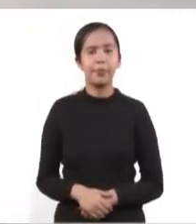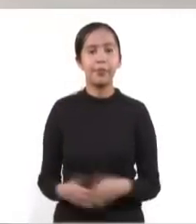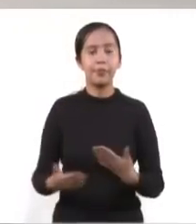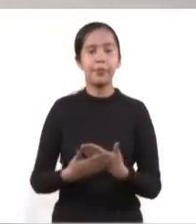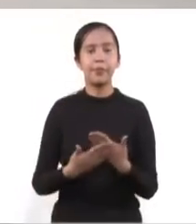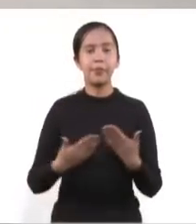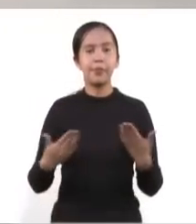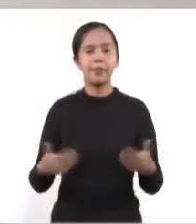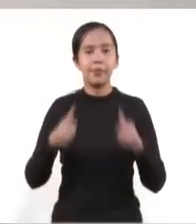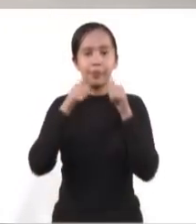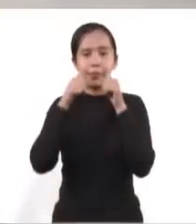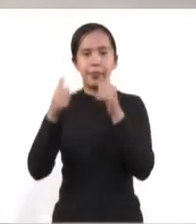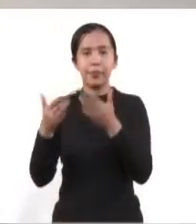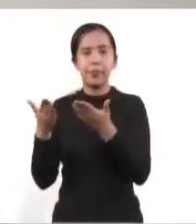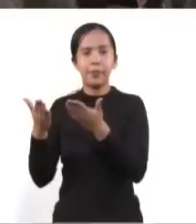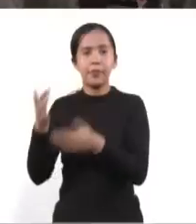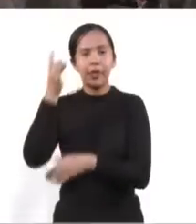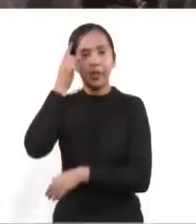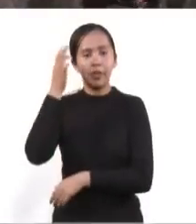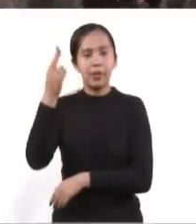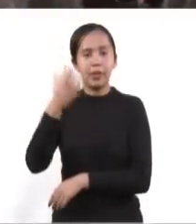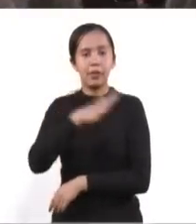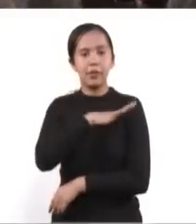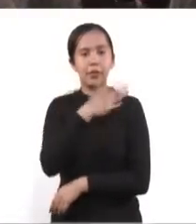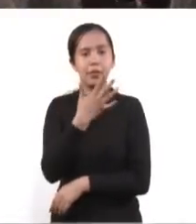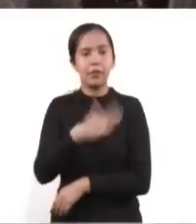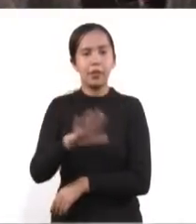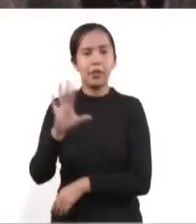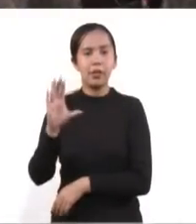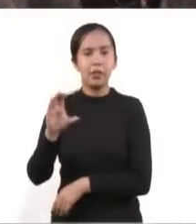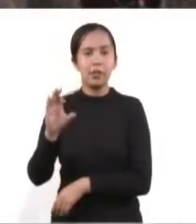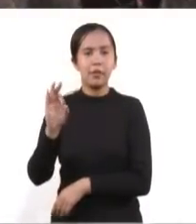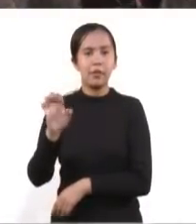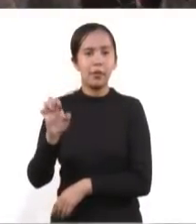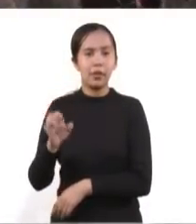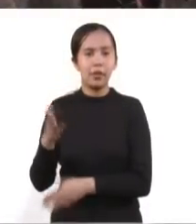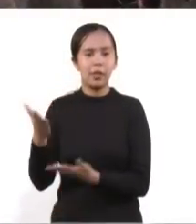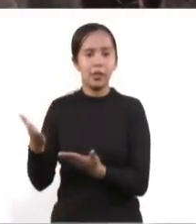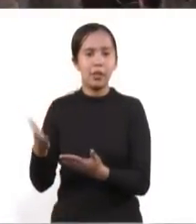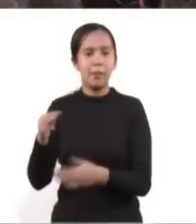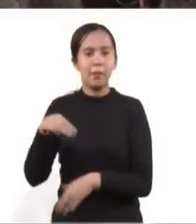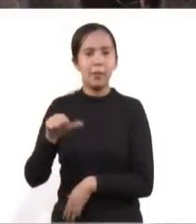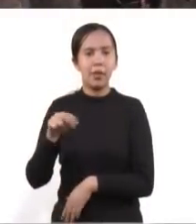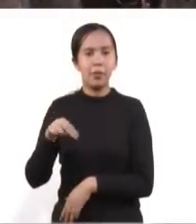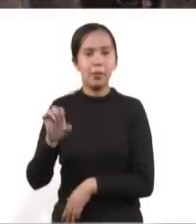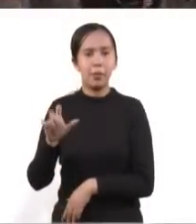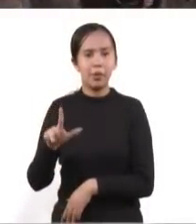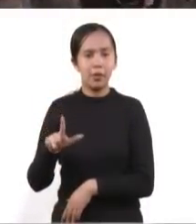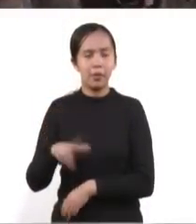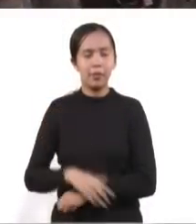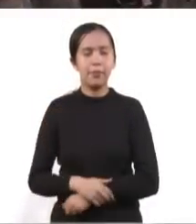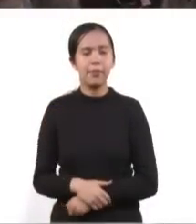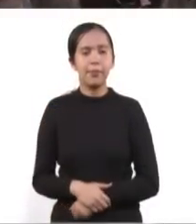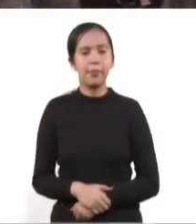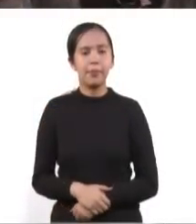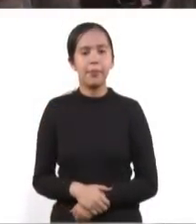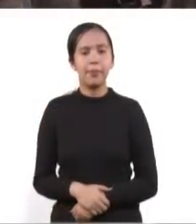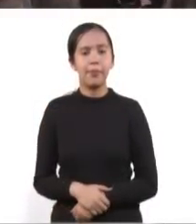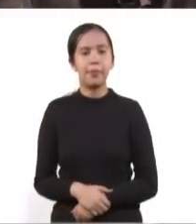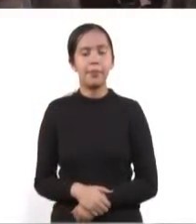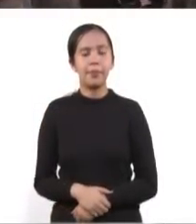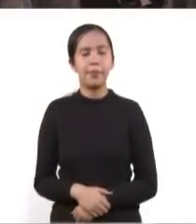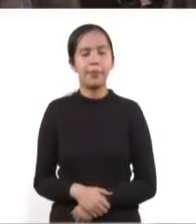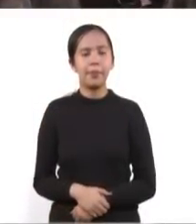Tiene la palabra el director general de la Comisión Federal de Electricidad, licenciado Manuel Bartlett Díaz.